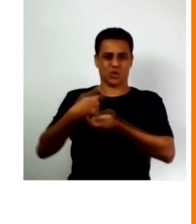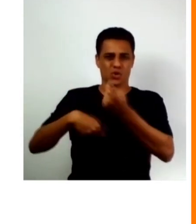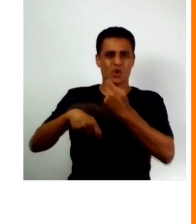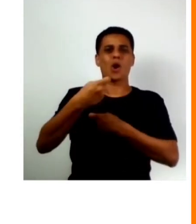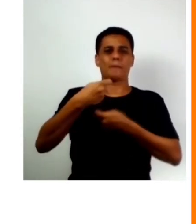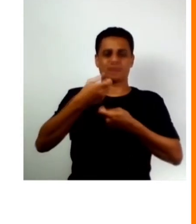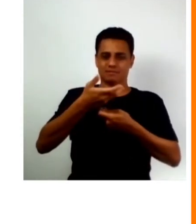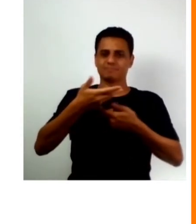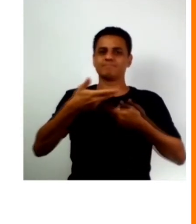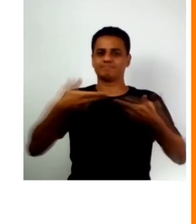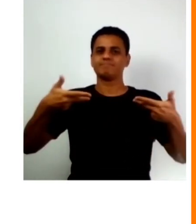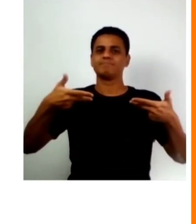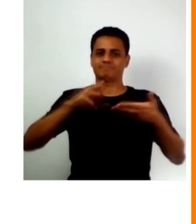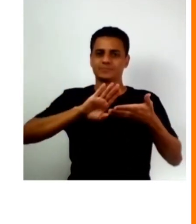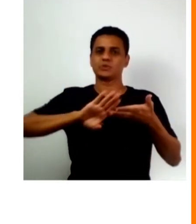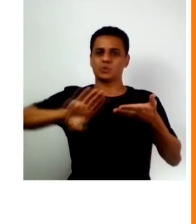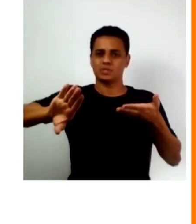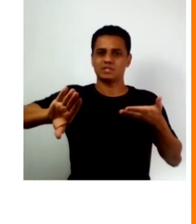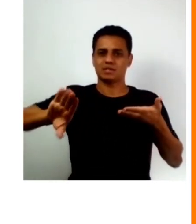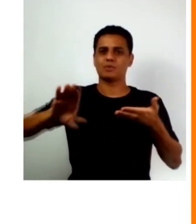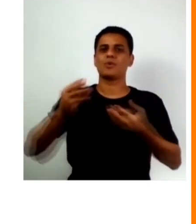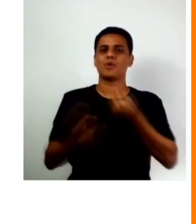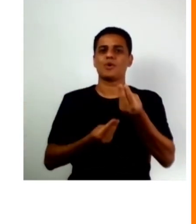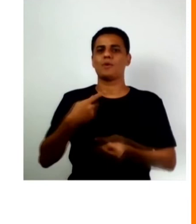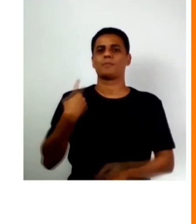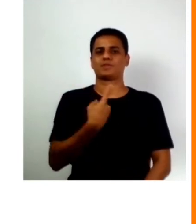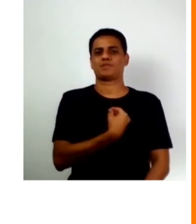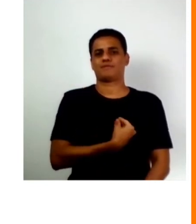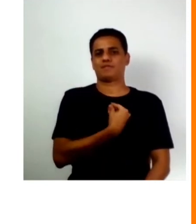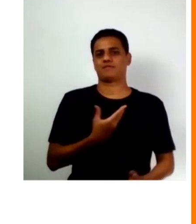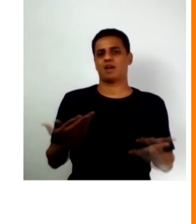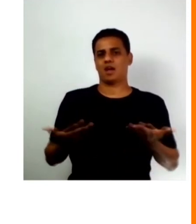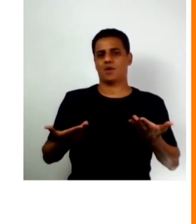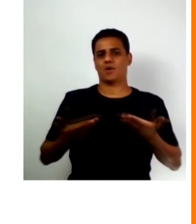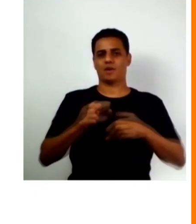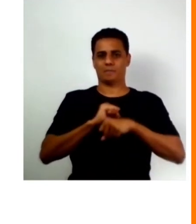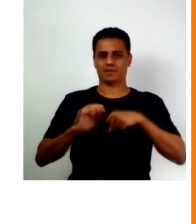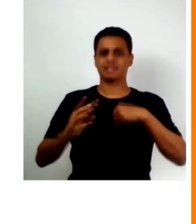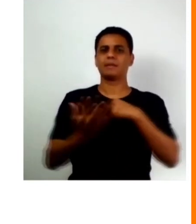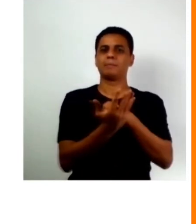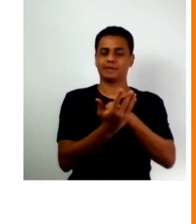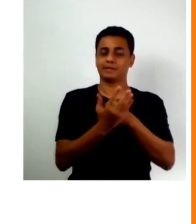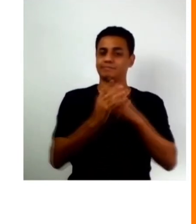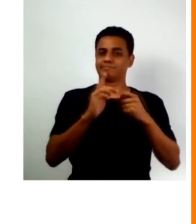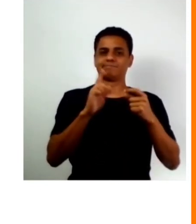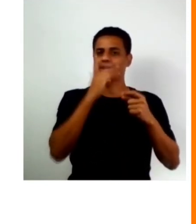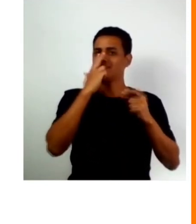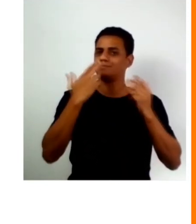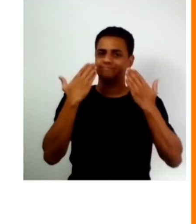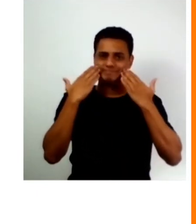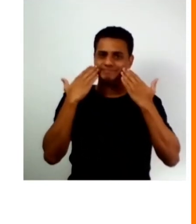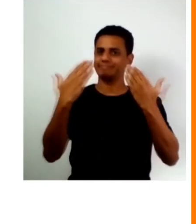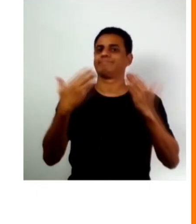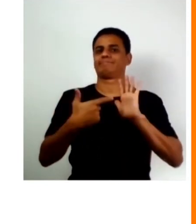hemos vivido esta pandemia. Nos hemos dado cuenta de algo que quizá ya existía pero non éramos suficientemente